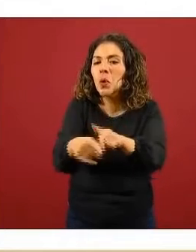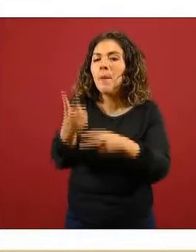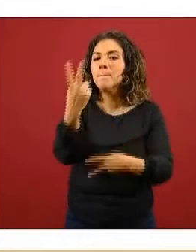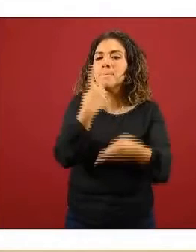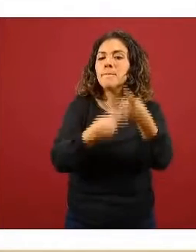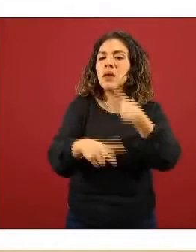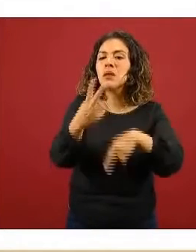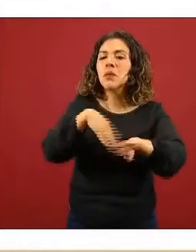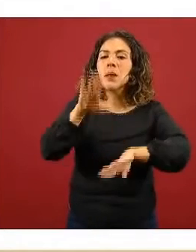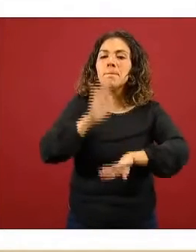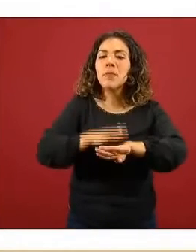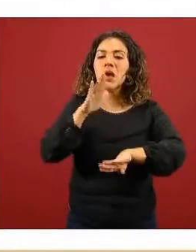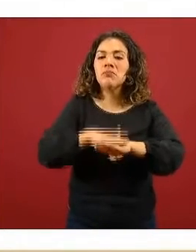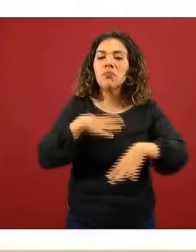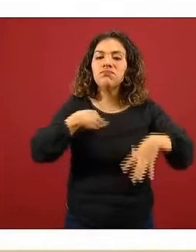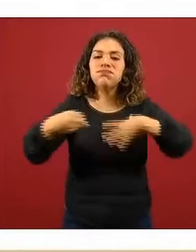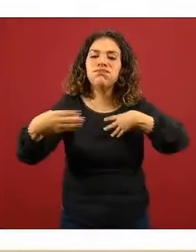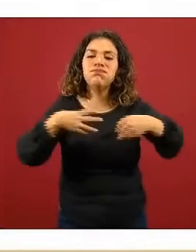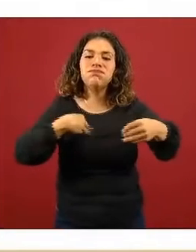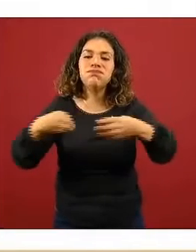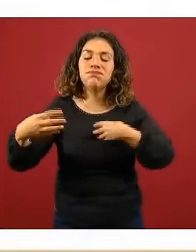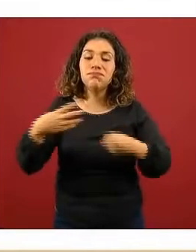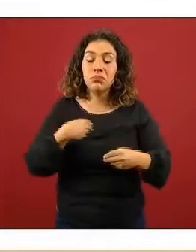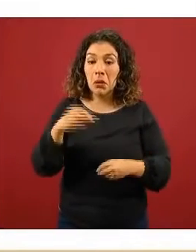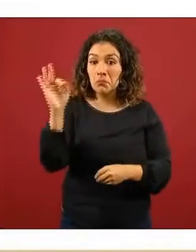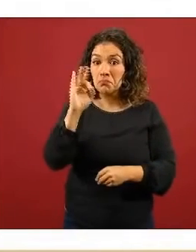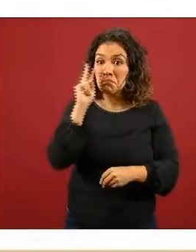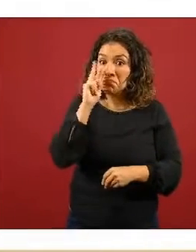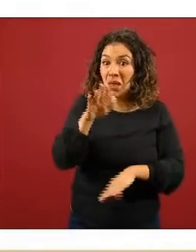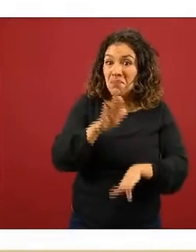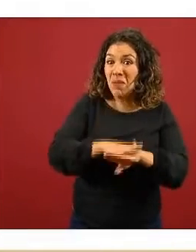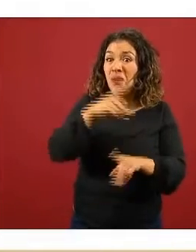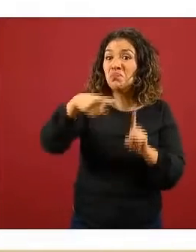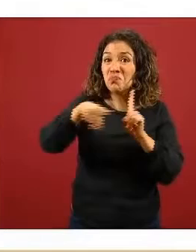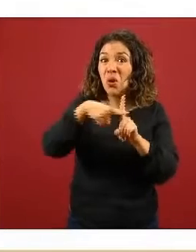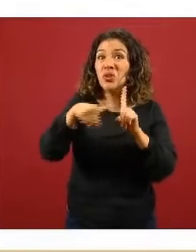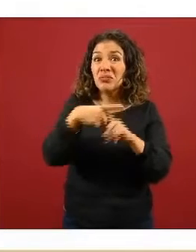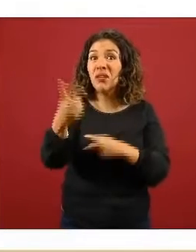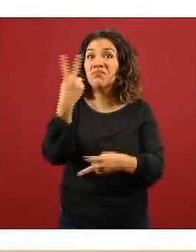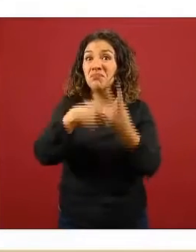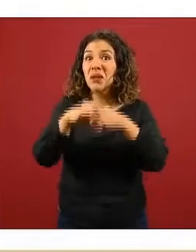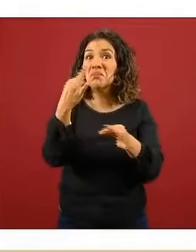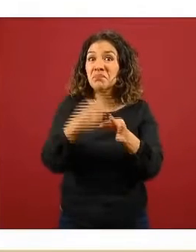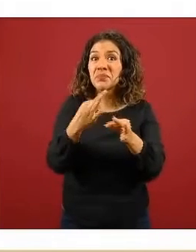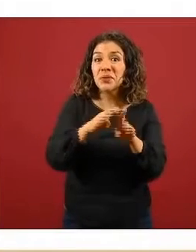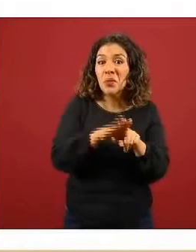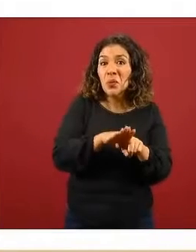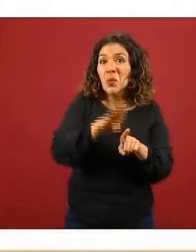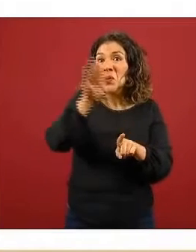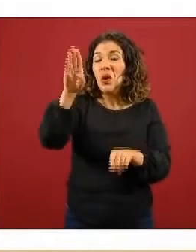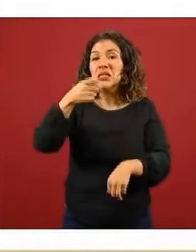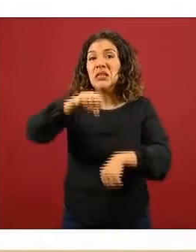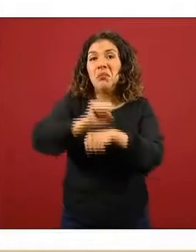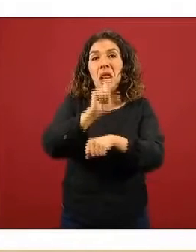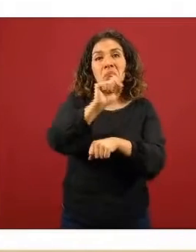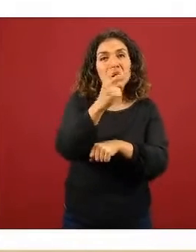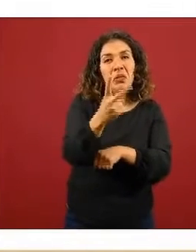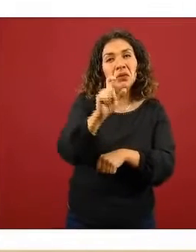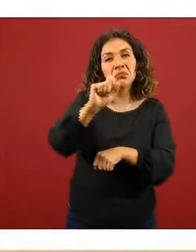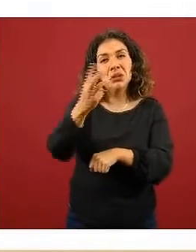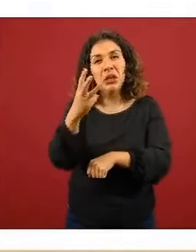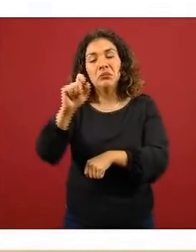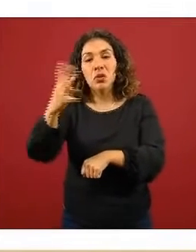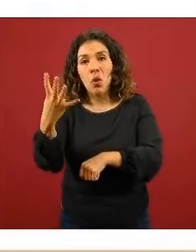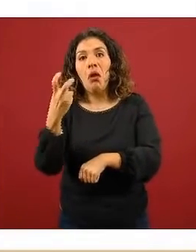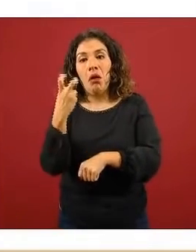incrementándose también la epidemia. En la medida que los casos confirmados se van incrementando desde la semana 22, 23, 24,